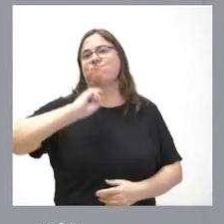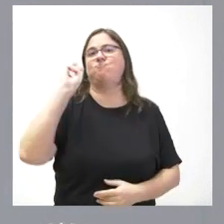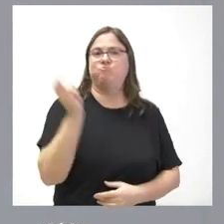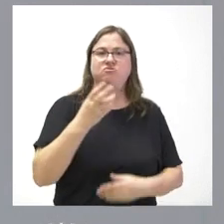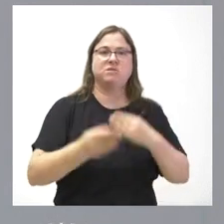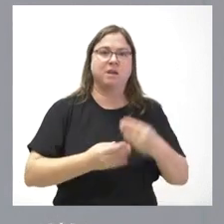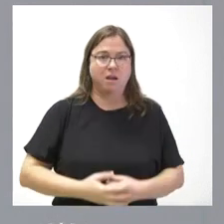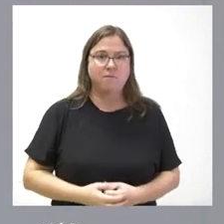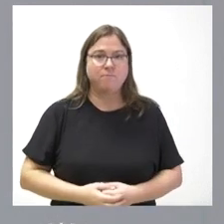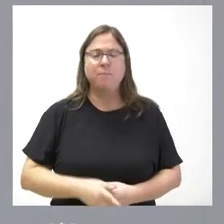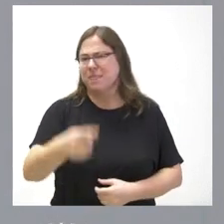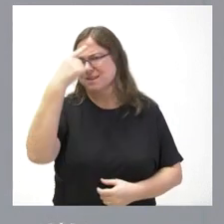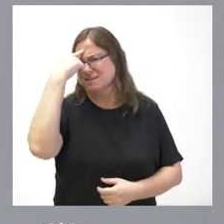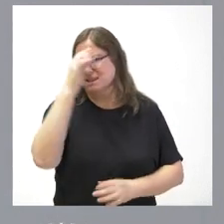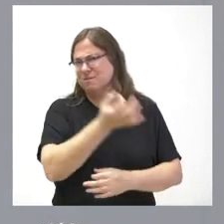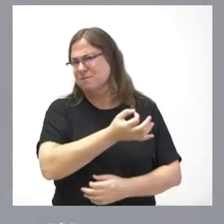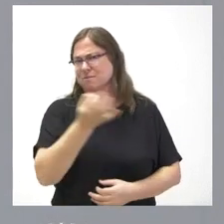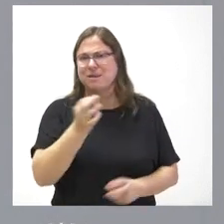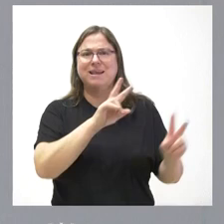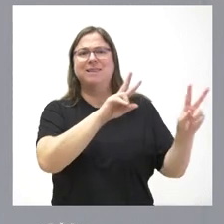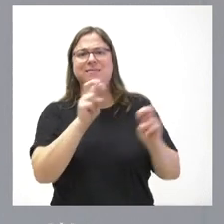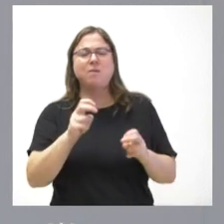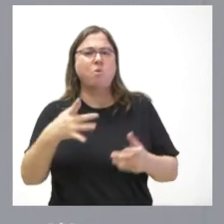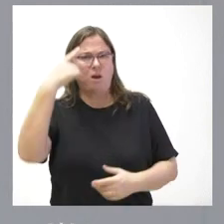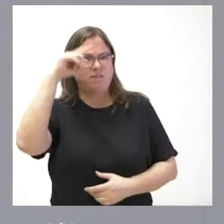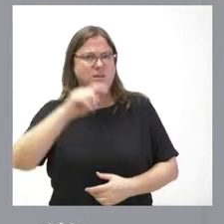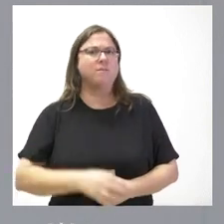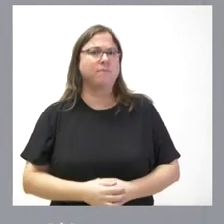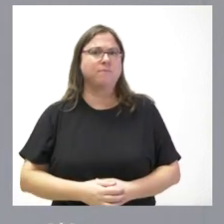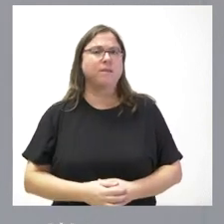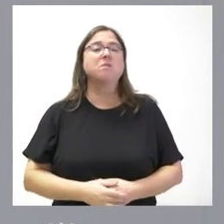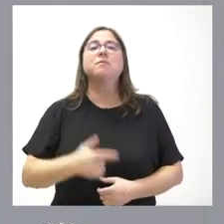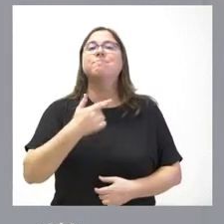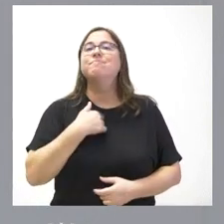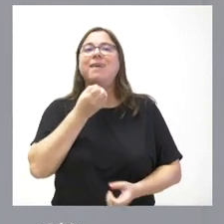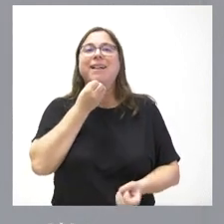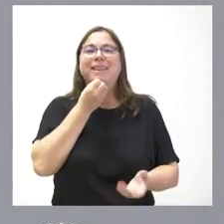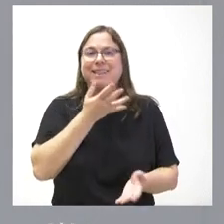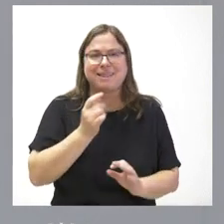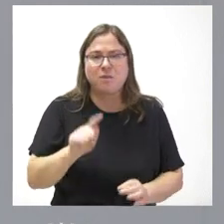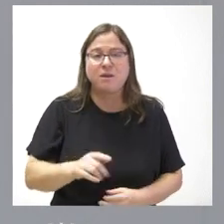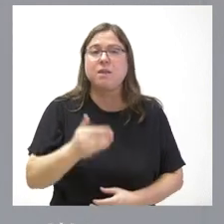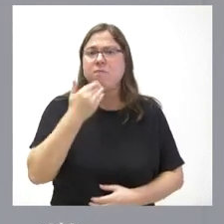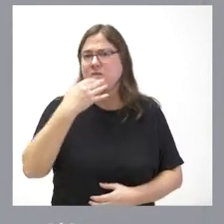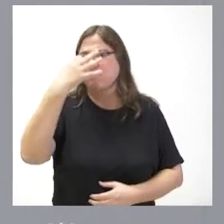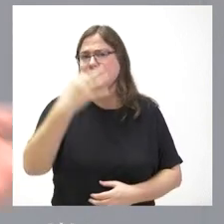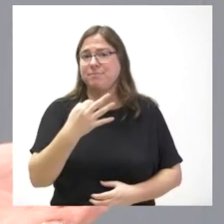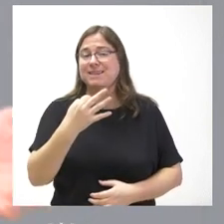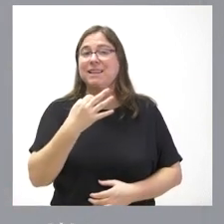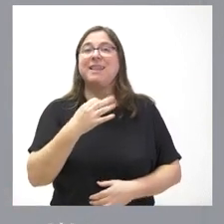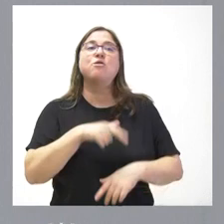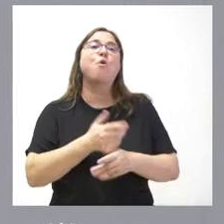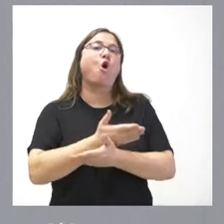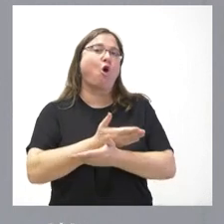produzca ustedes saben de sobra Cuáles son los temas que hemos planteado para esa conferencia de presidentes no voy a retirar sobre las mismas Pero es verdad que hemos dado este margen de